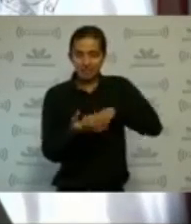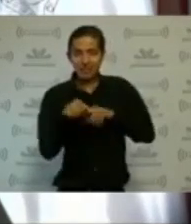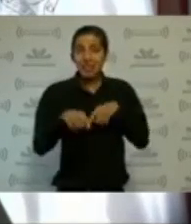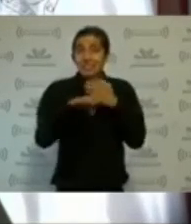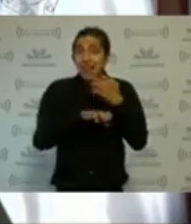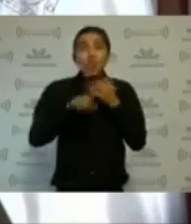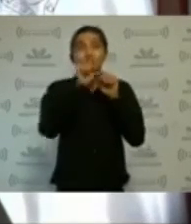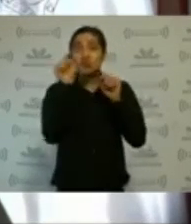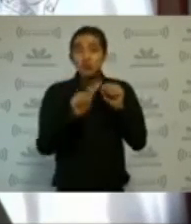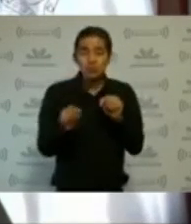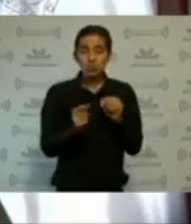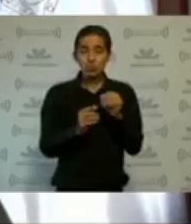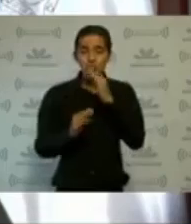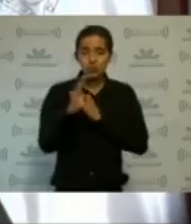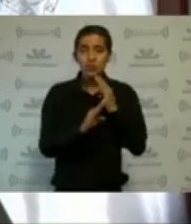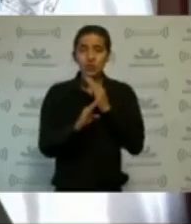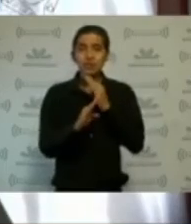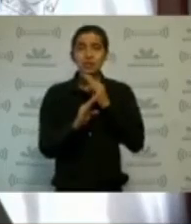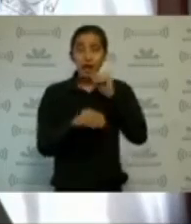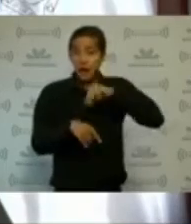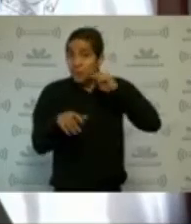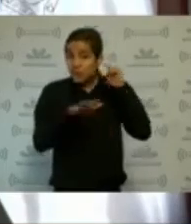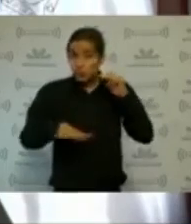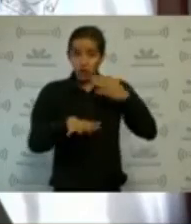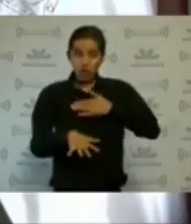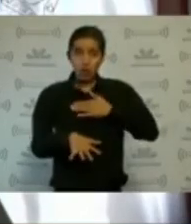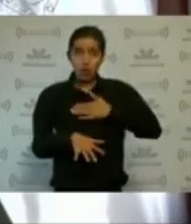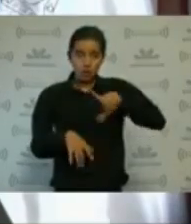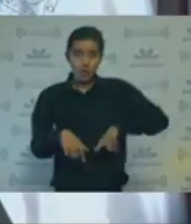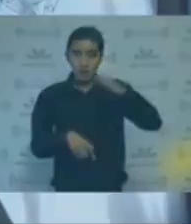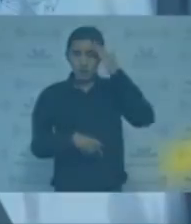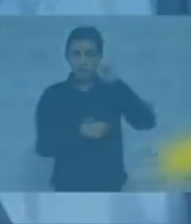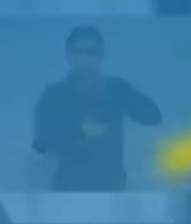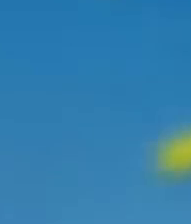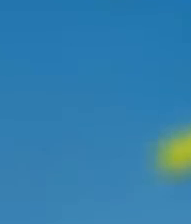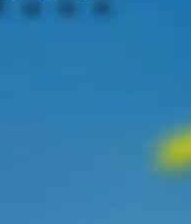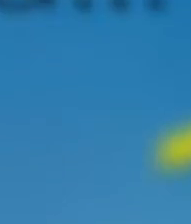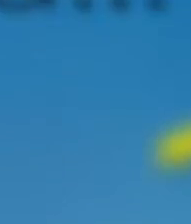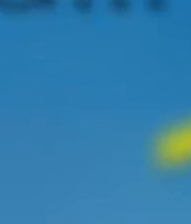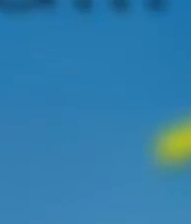podemos vivir cosas positivas. Gracias, Juan José, y nos vemos luego.